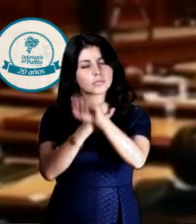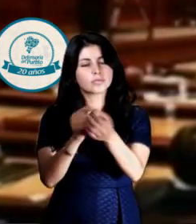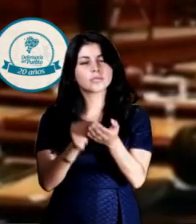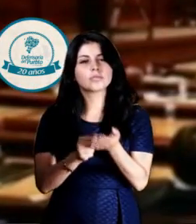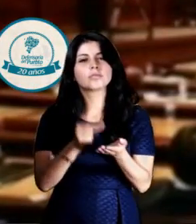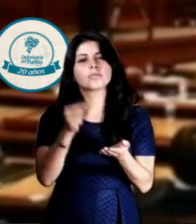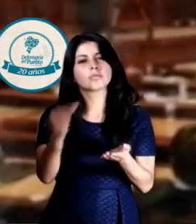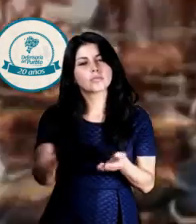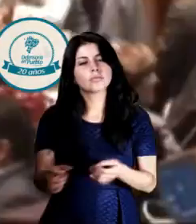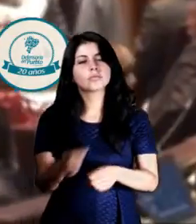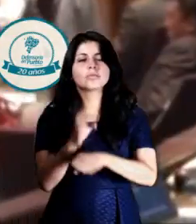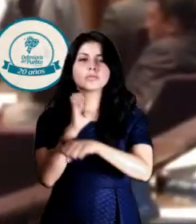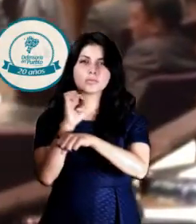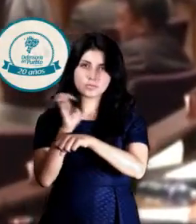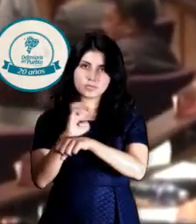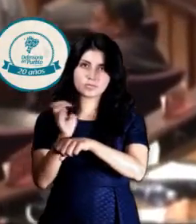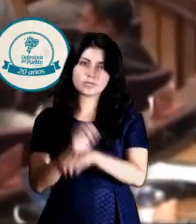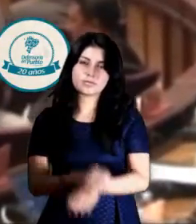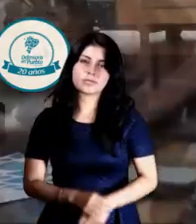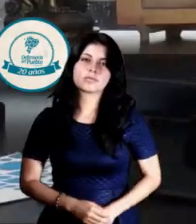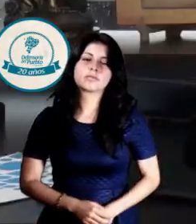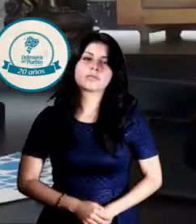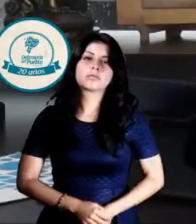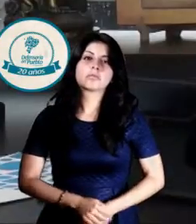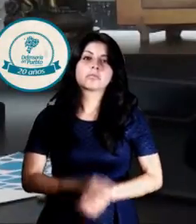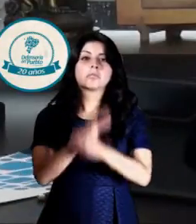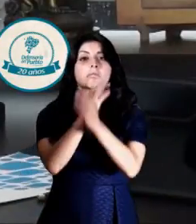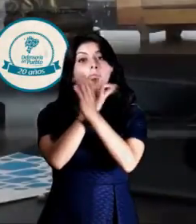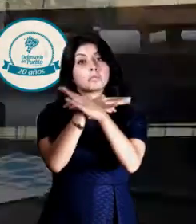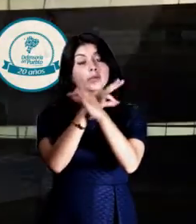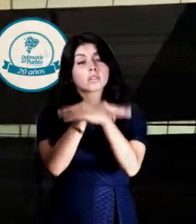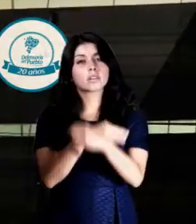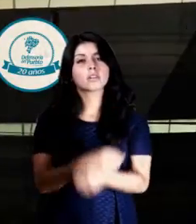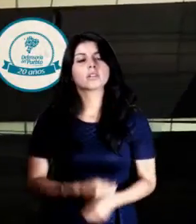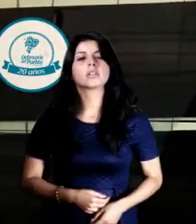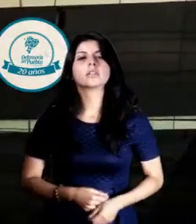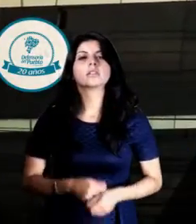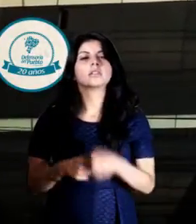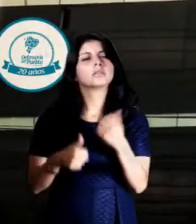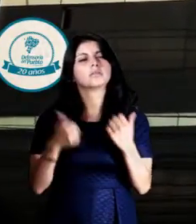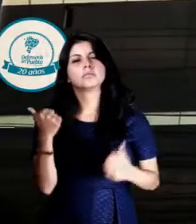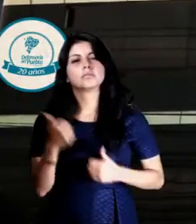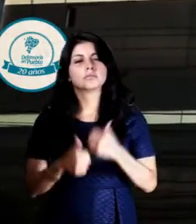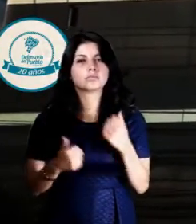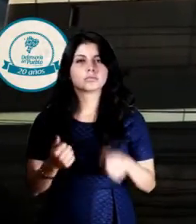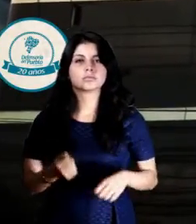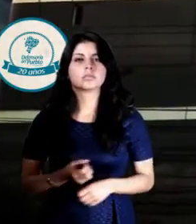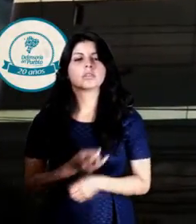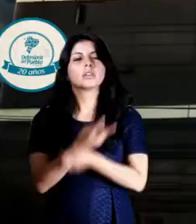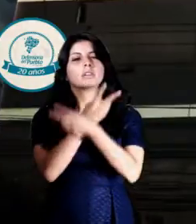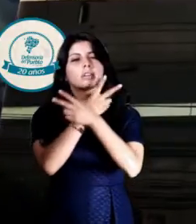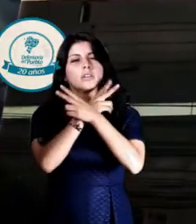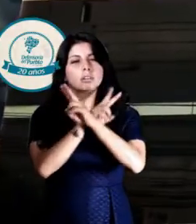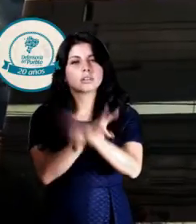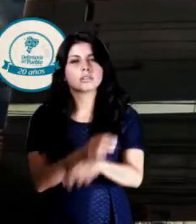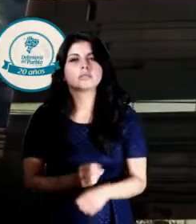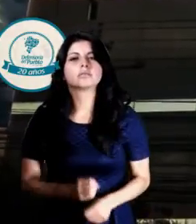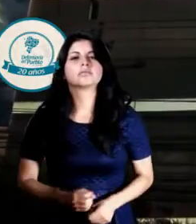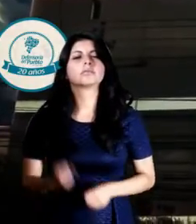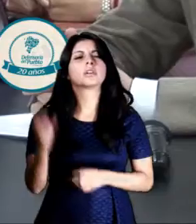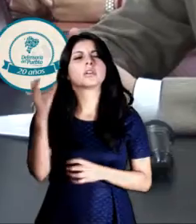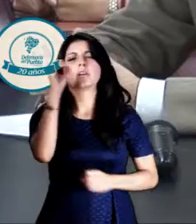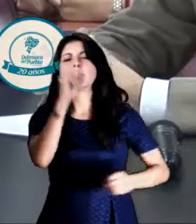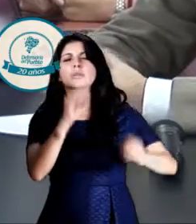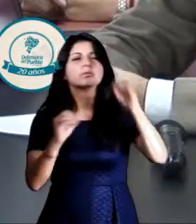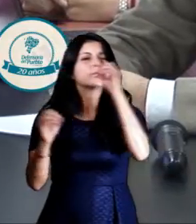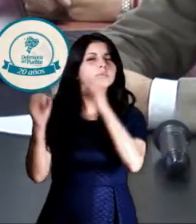el entonces Congreso Nacional, se dio paso al surgimiento constitucional de la Defensoría del Pueblo del Ecuador, como una